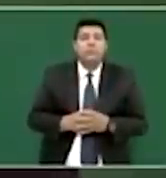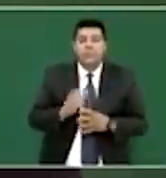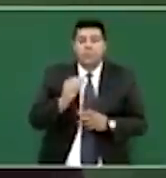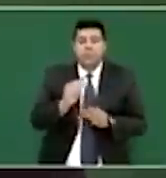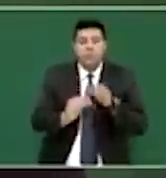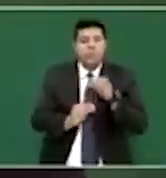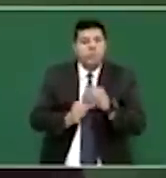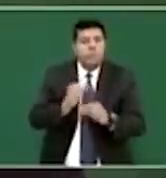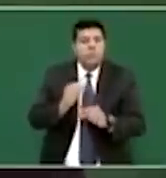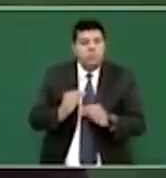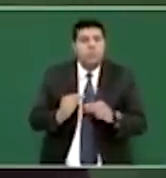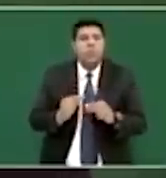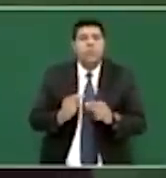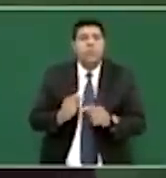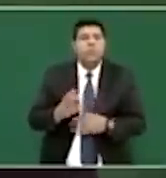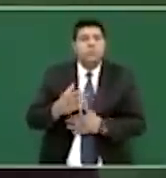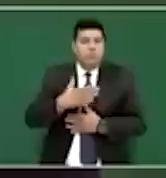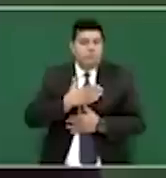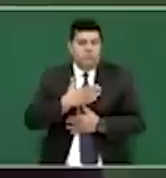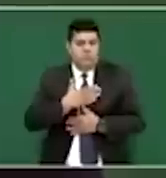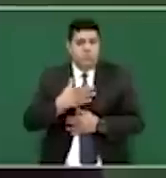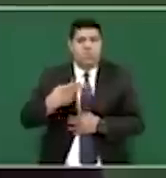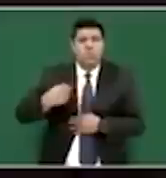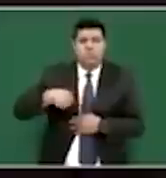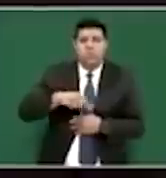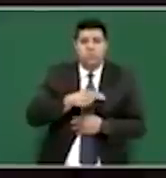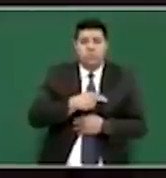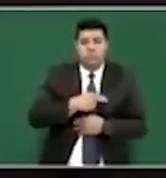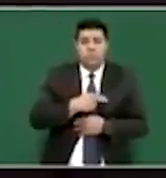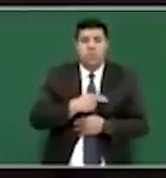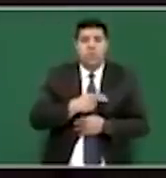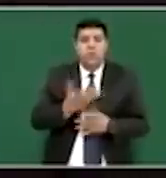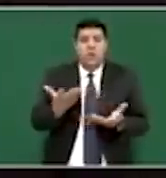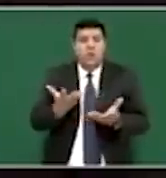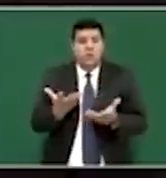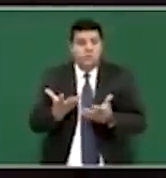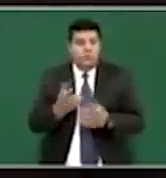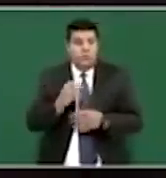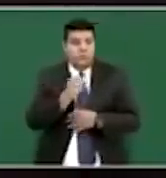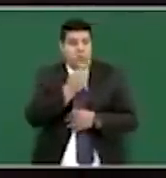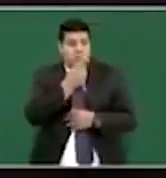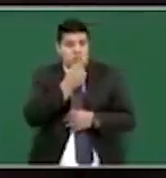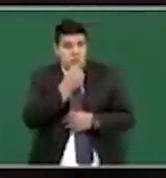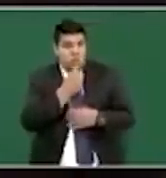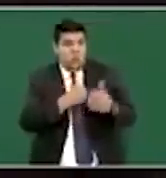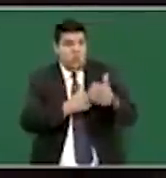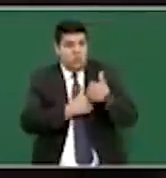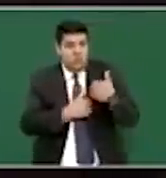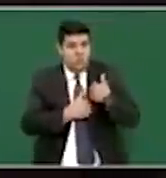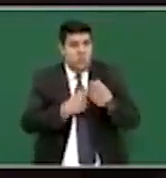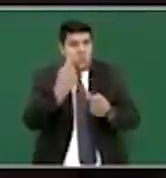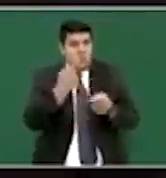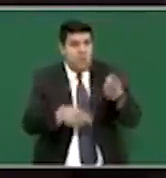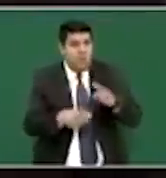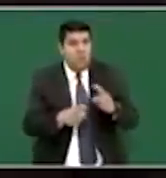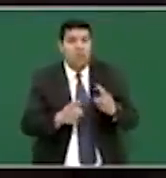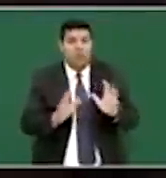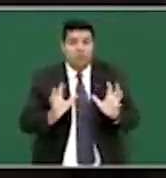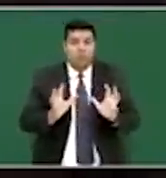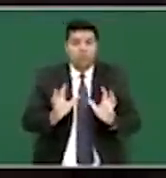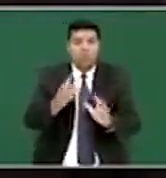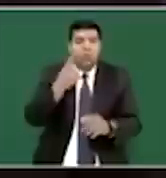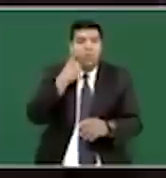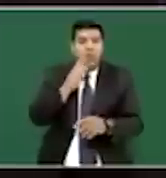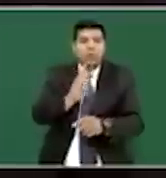la tarea, la función, o ir girando de la seguridad